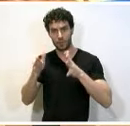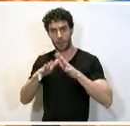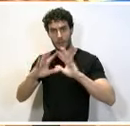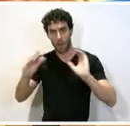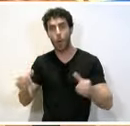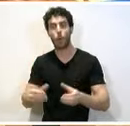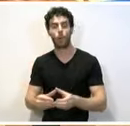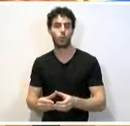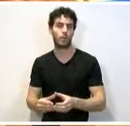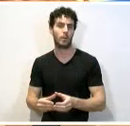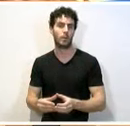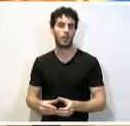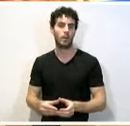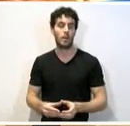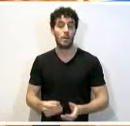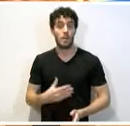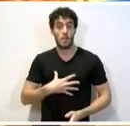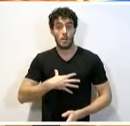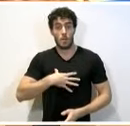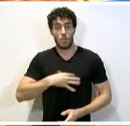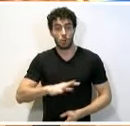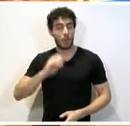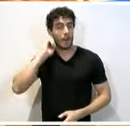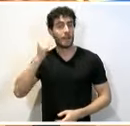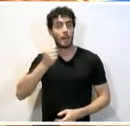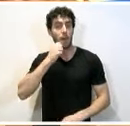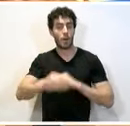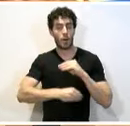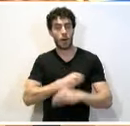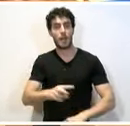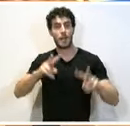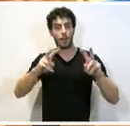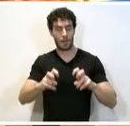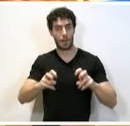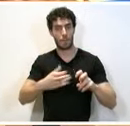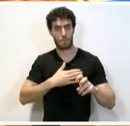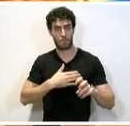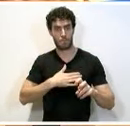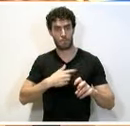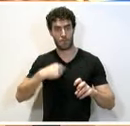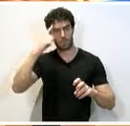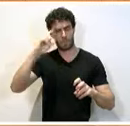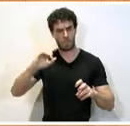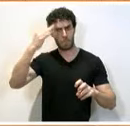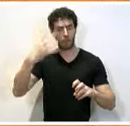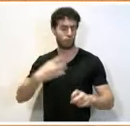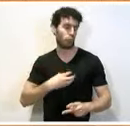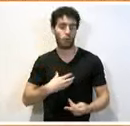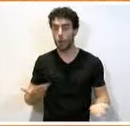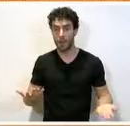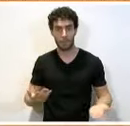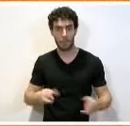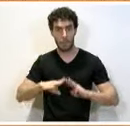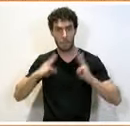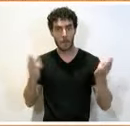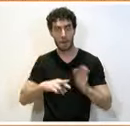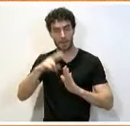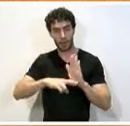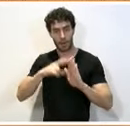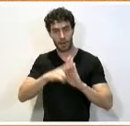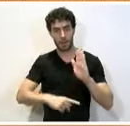conjunto. No hay posibilidad de hacer una interpelación sobre aquello que a mí me parezca oportuno. Así viene regulado en